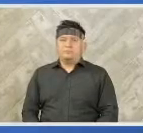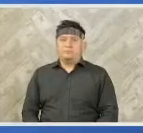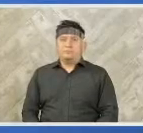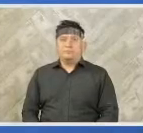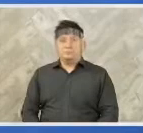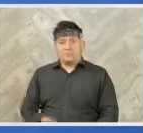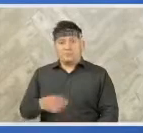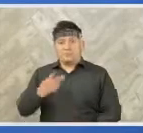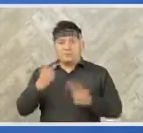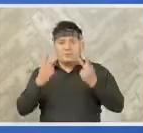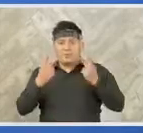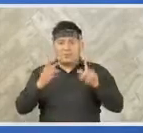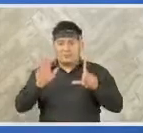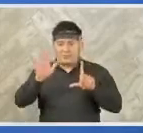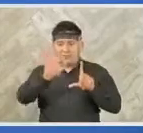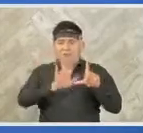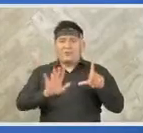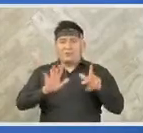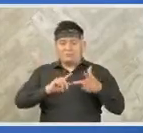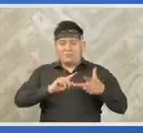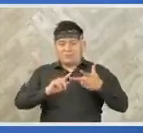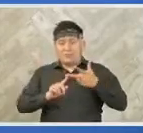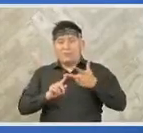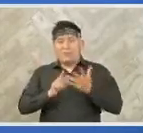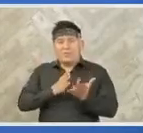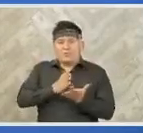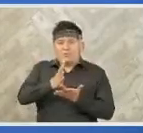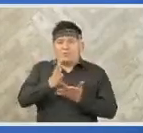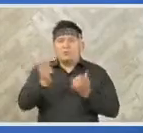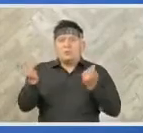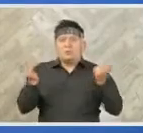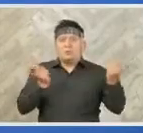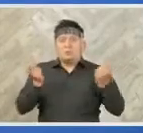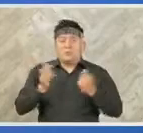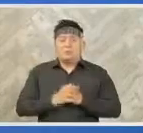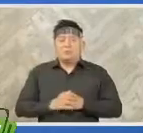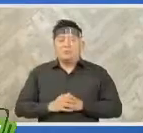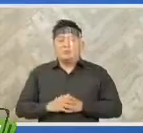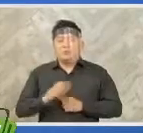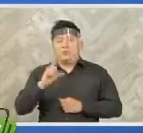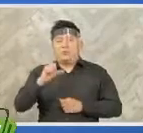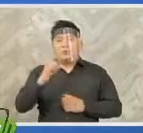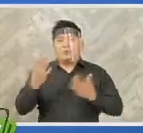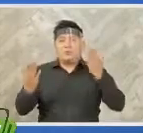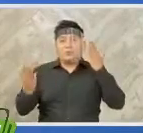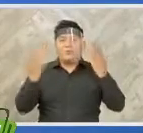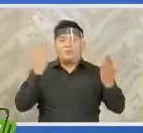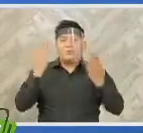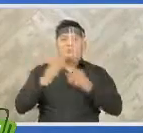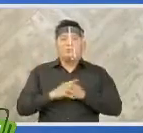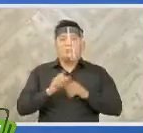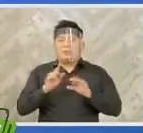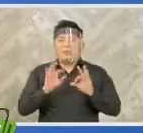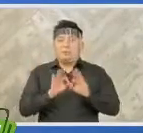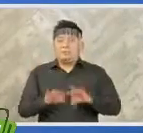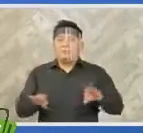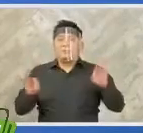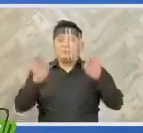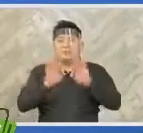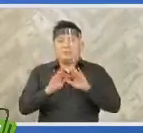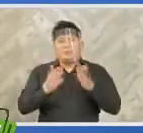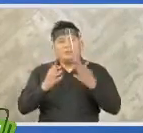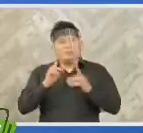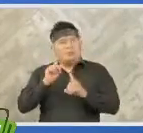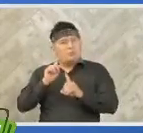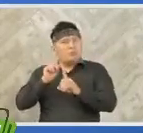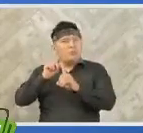Como lo acabamos de ver en la línea estratégica número 3, Cúcuta Rural tiene un papel fundamental en la